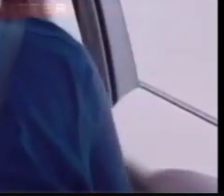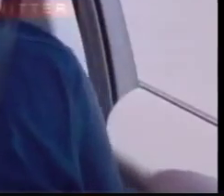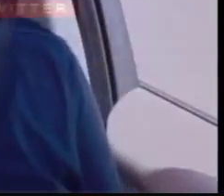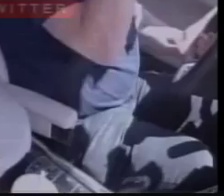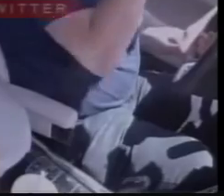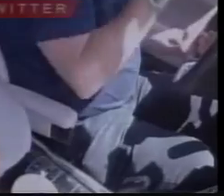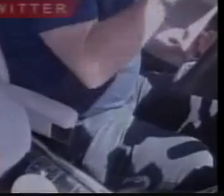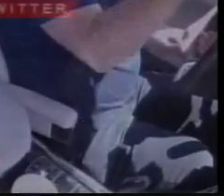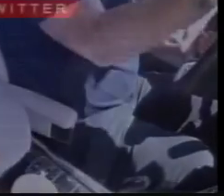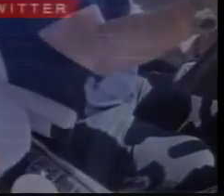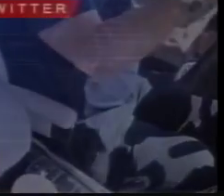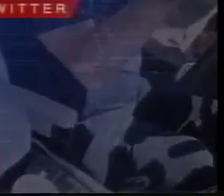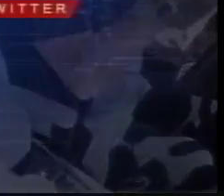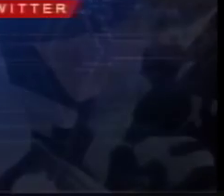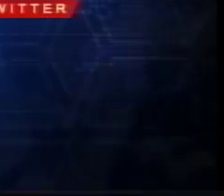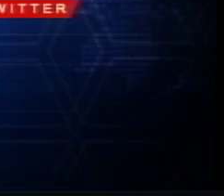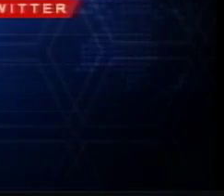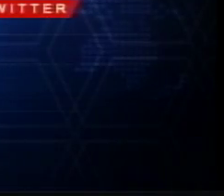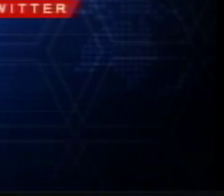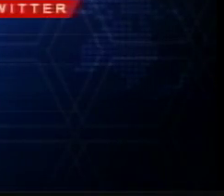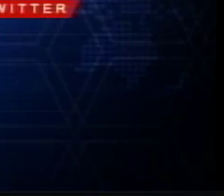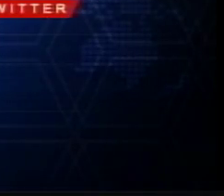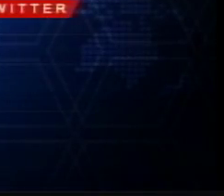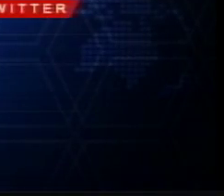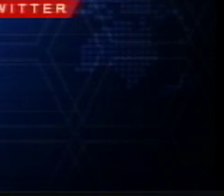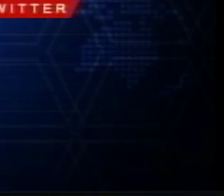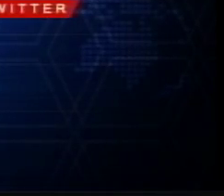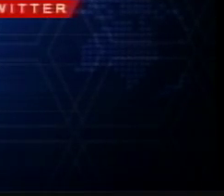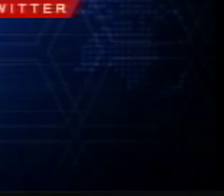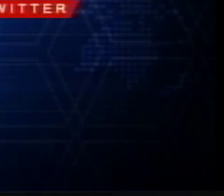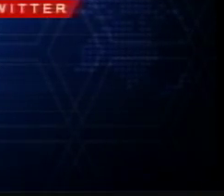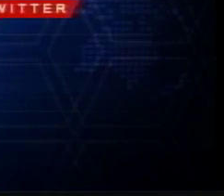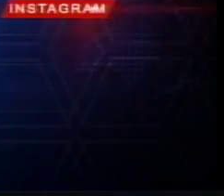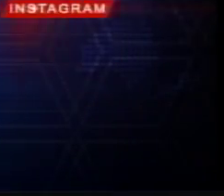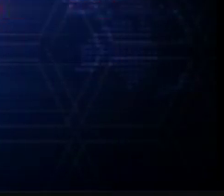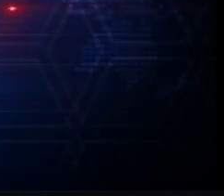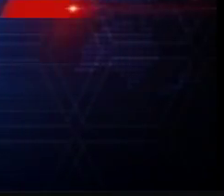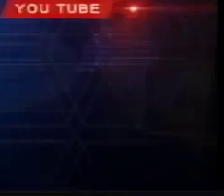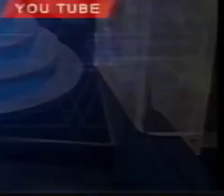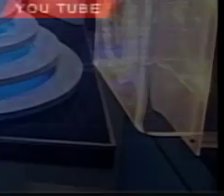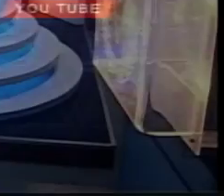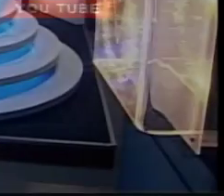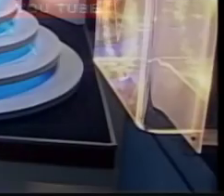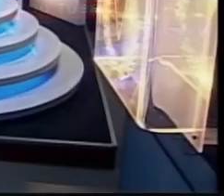love you like a love song, baby. I love you like...